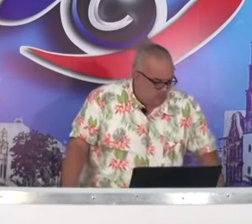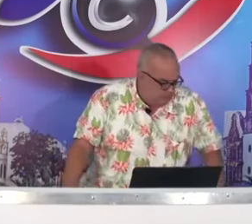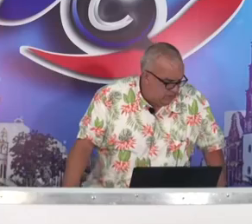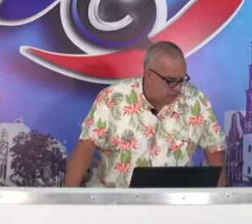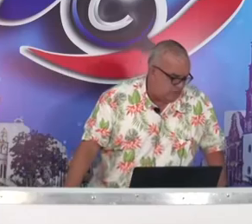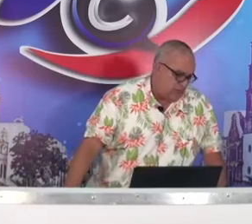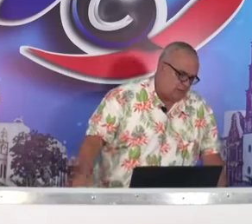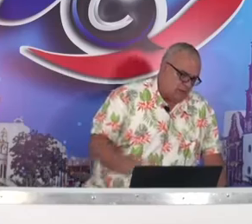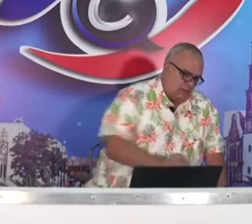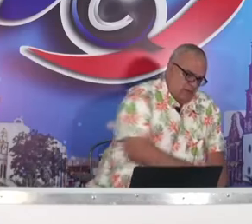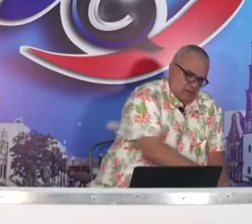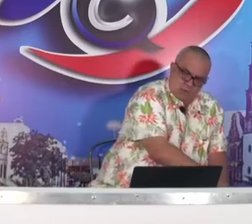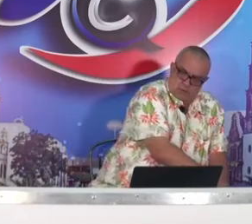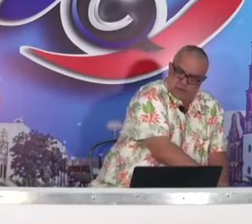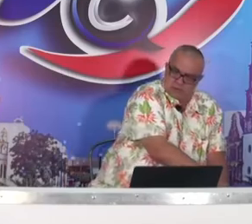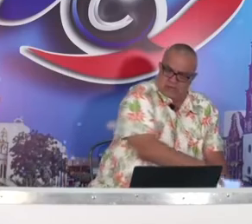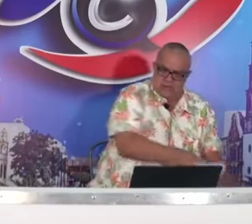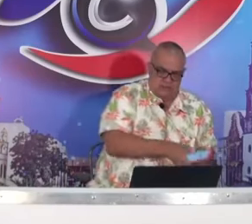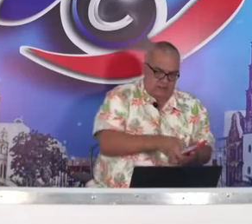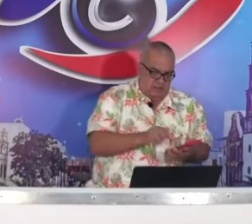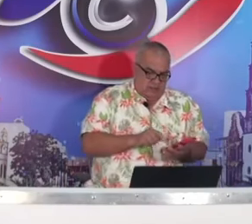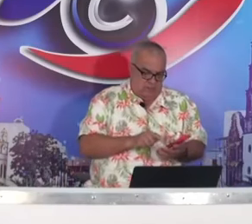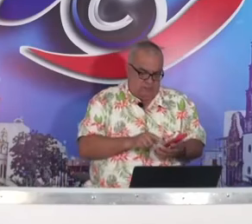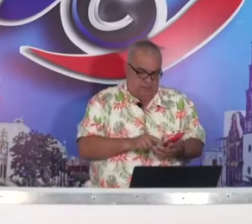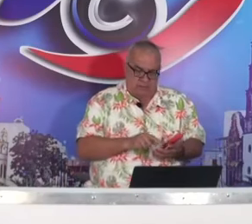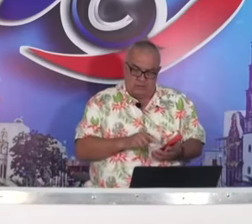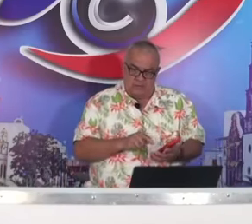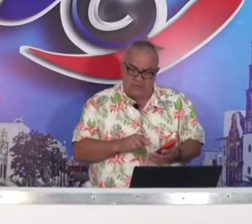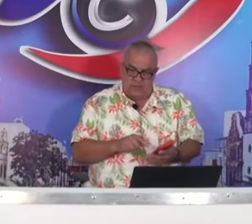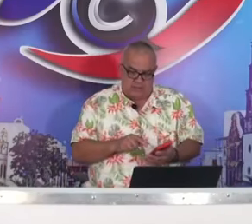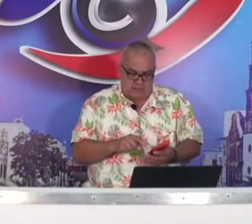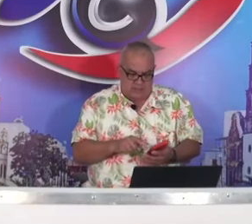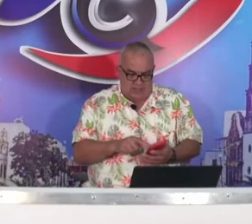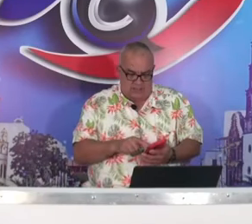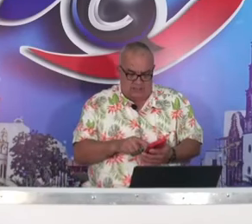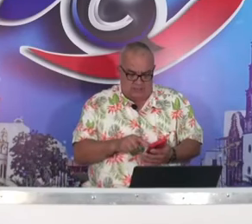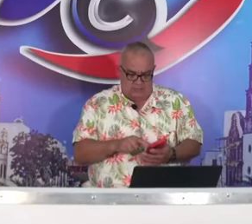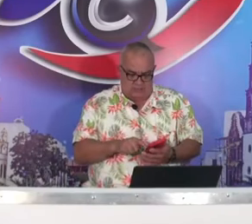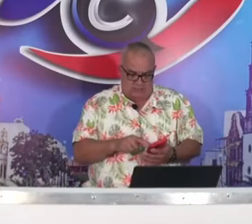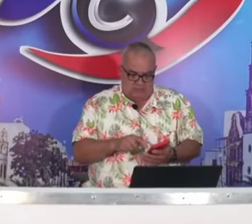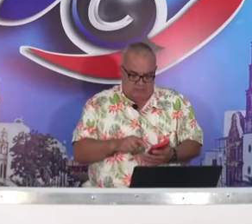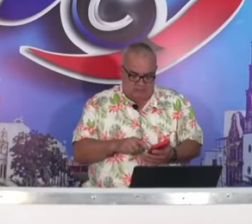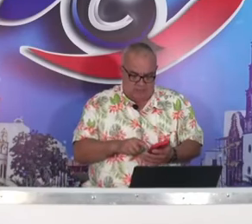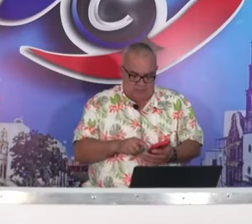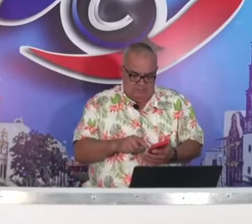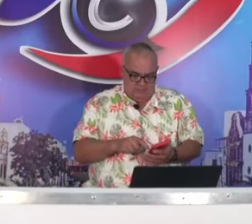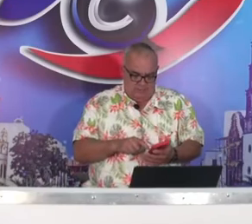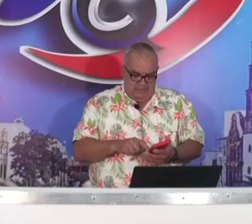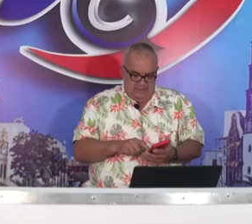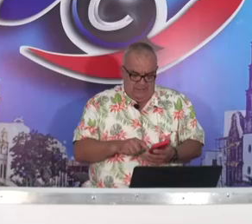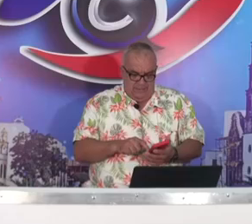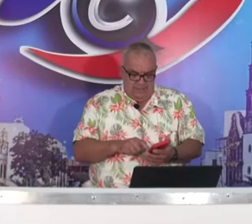días, Chapis. ¿Cómo estás? Muy buenos días. Y pues seguimos el día casi, ya, cara, ya se nos fue el tiempo,